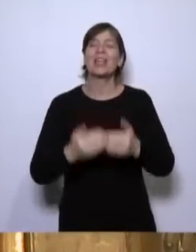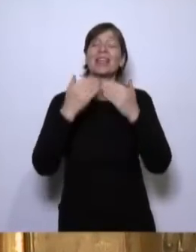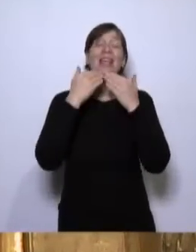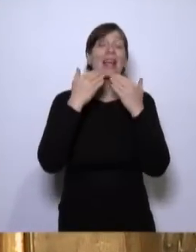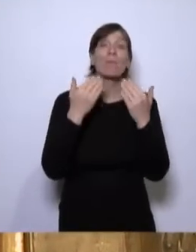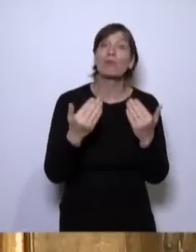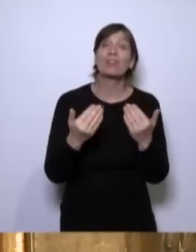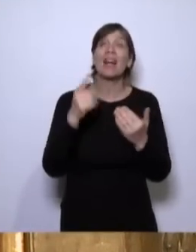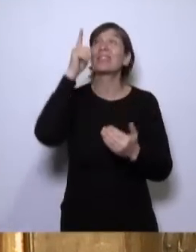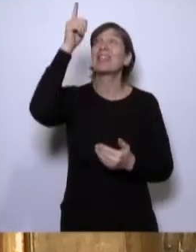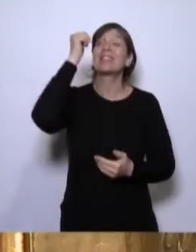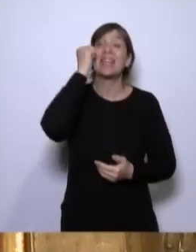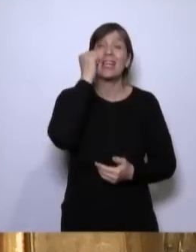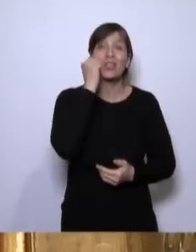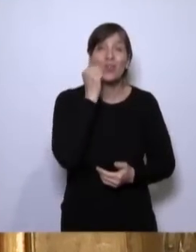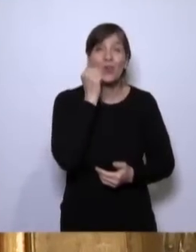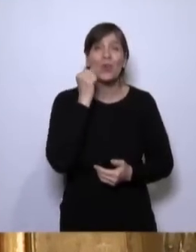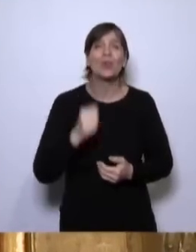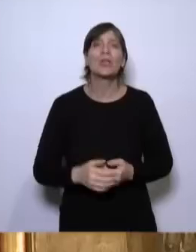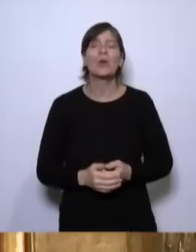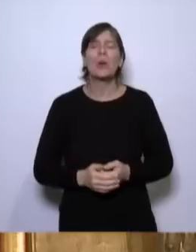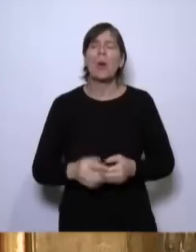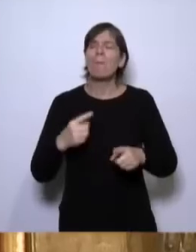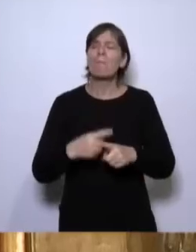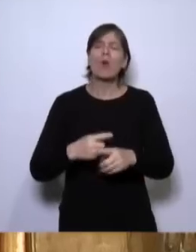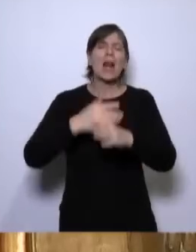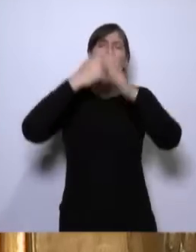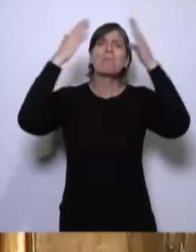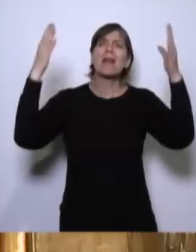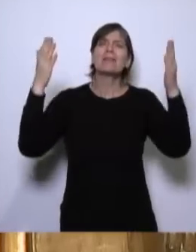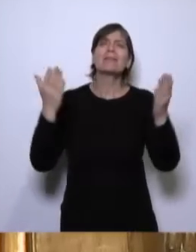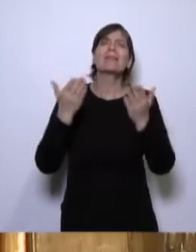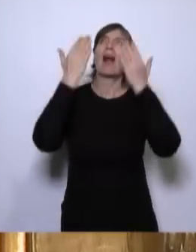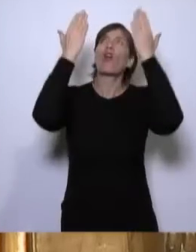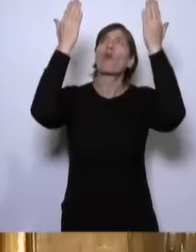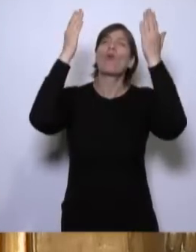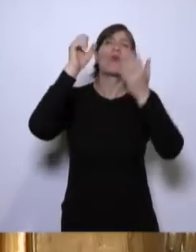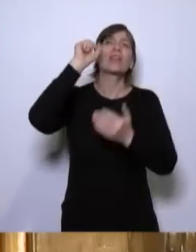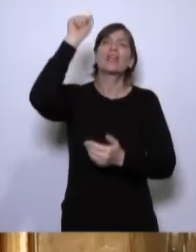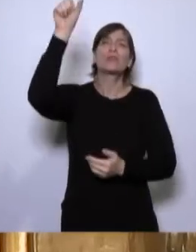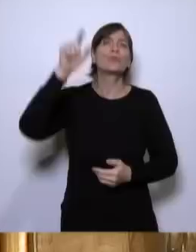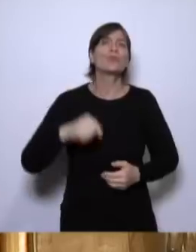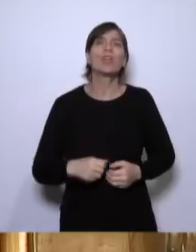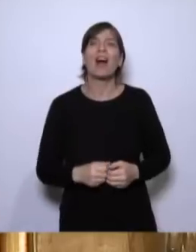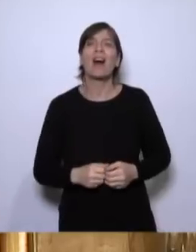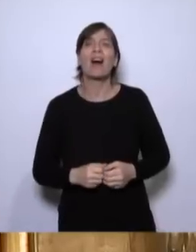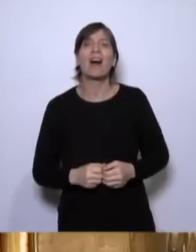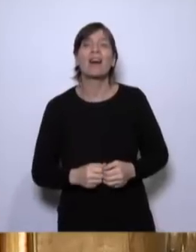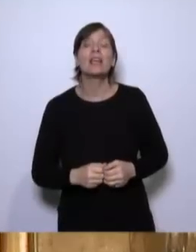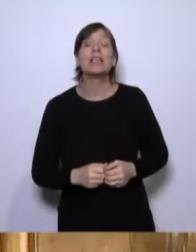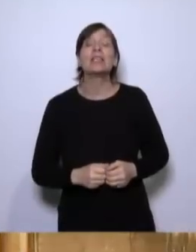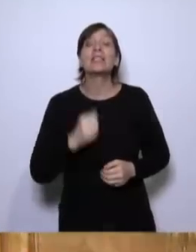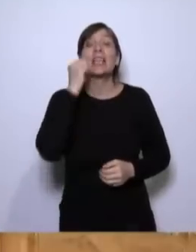glorificamos. Te damos gracias, Señor, por la inmensa gloria tuya.